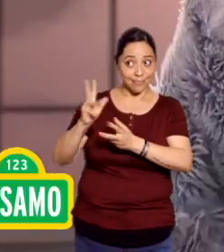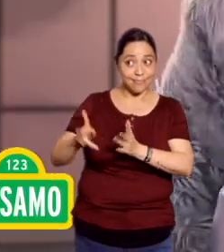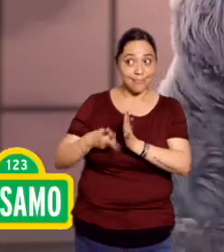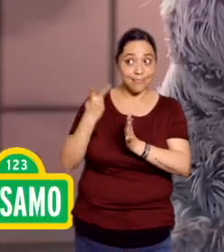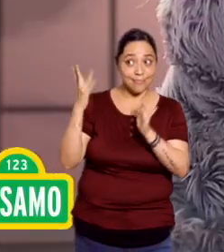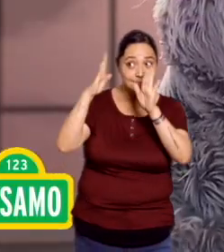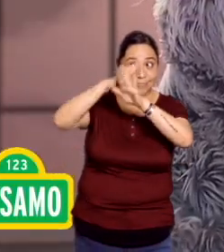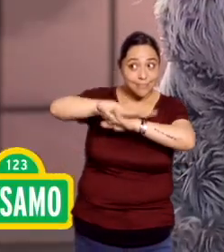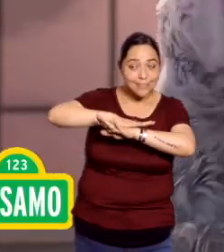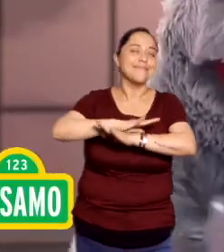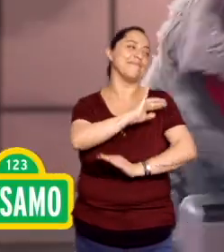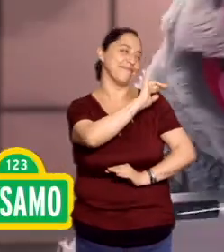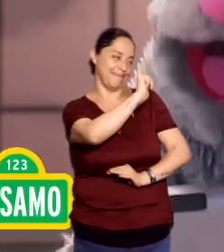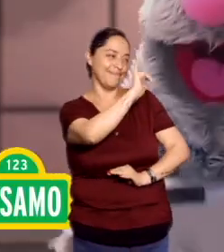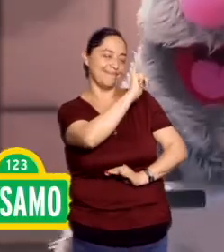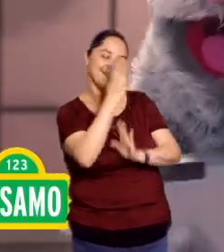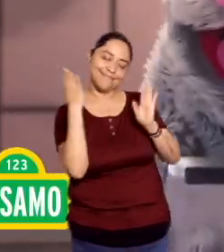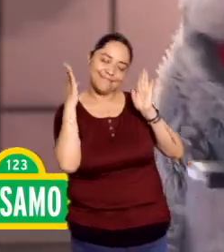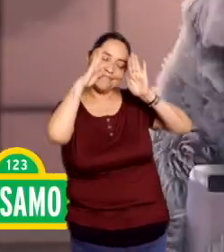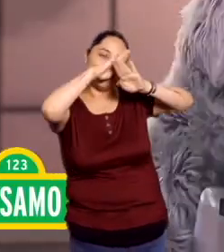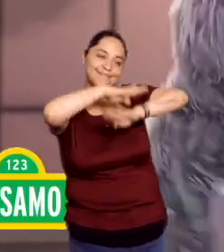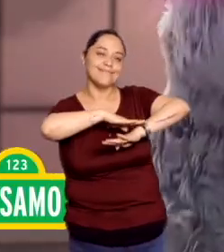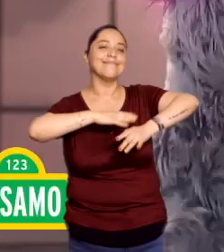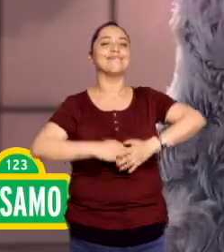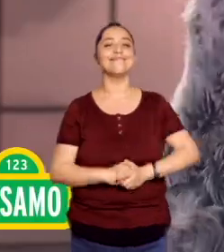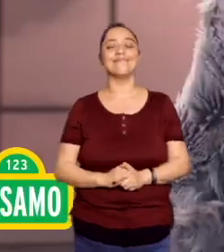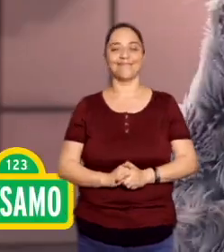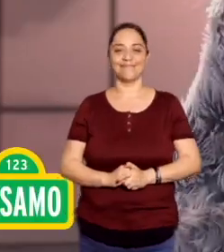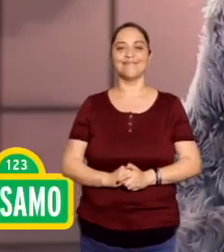¿Amigos? ¡Amigos!